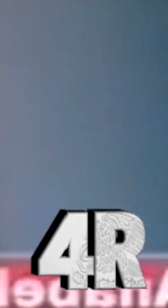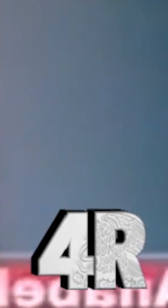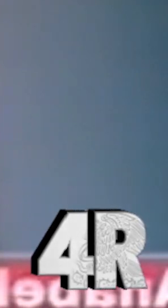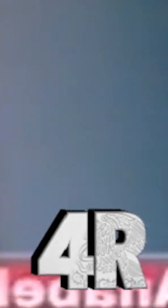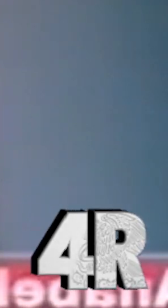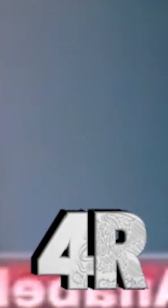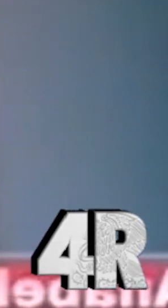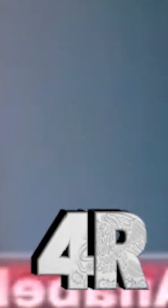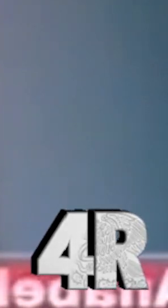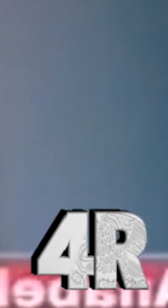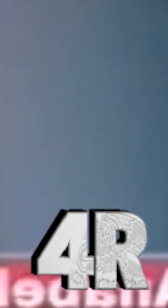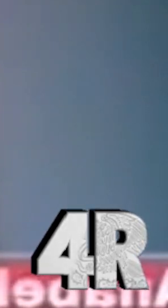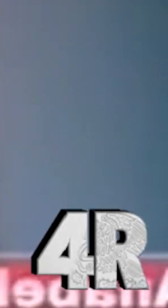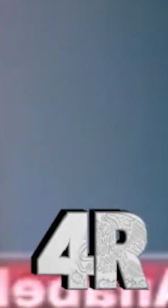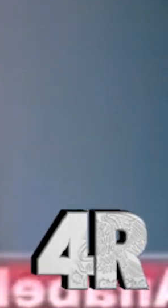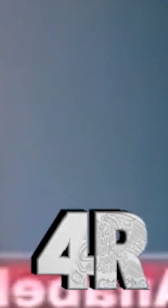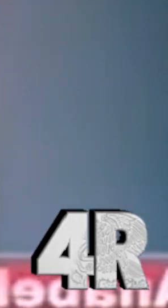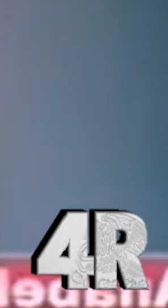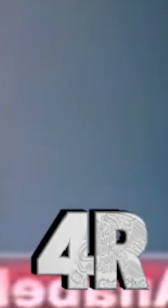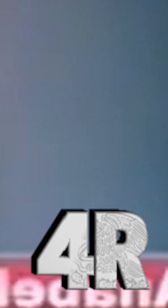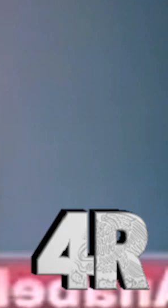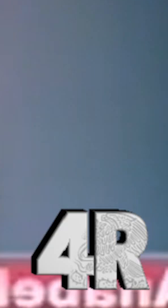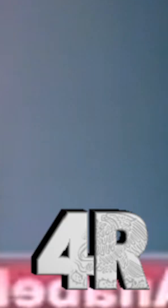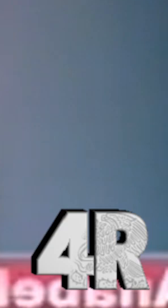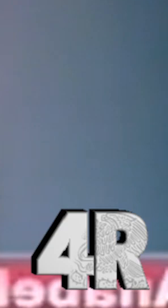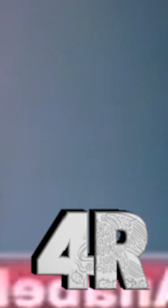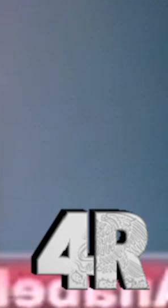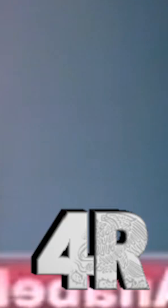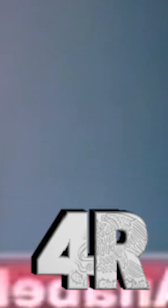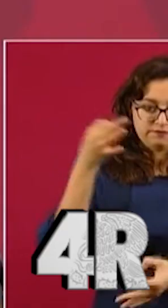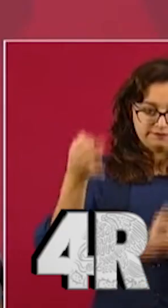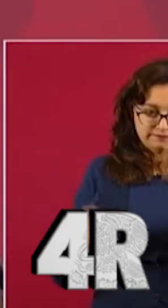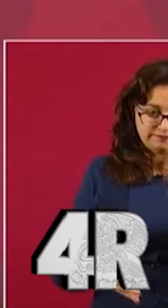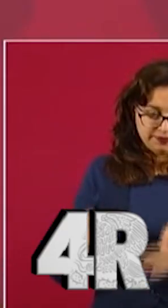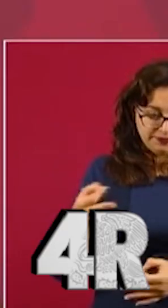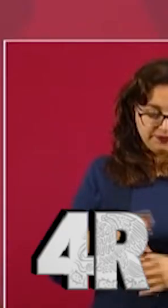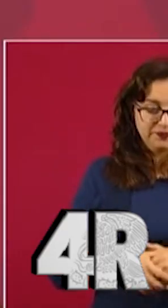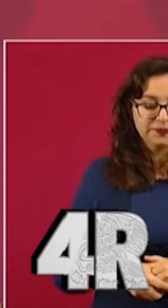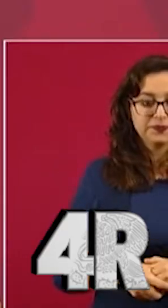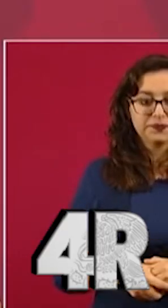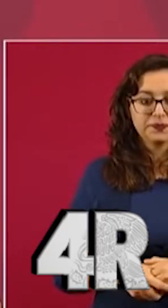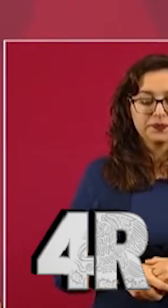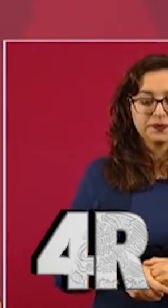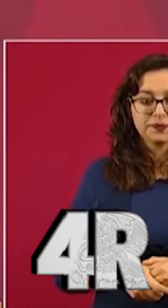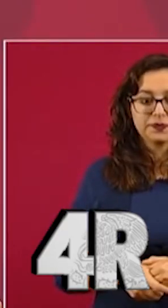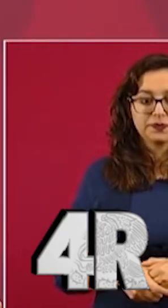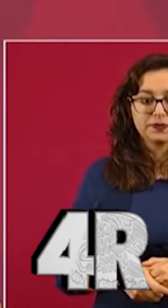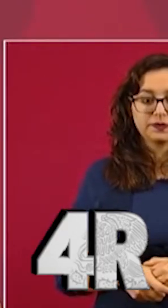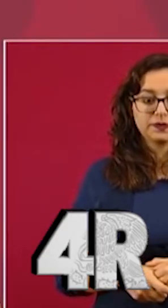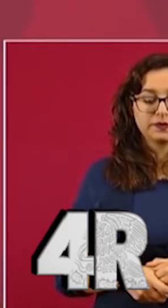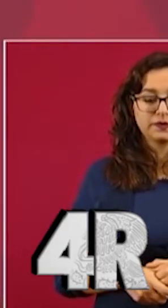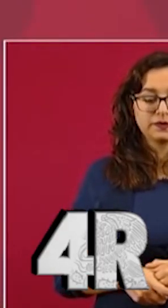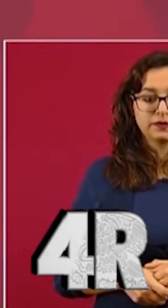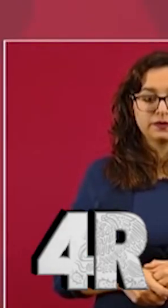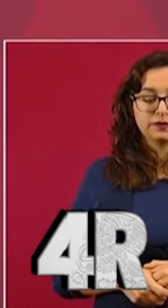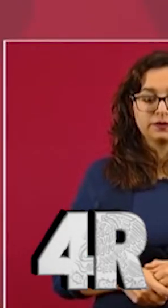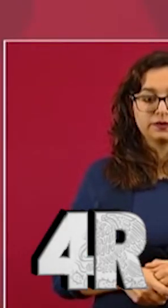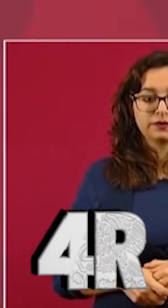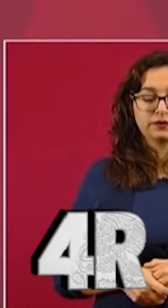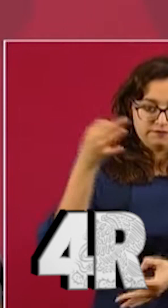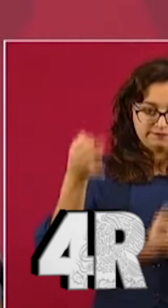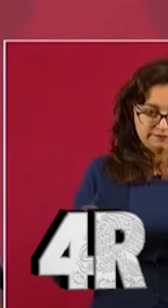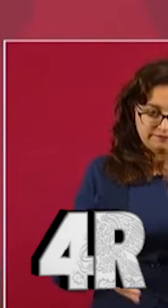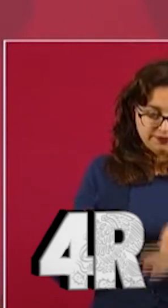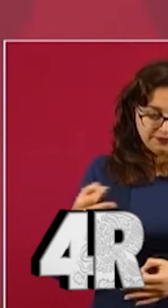para que el banco de méxico- pudiese tomar dinero no repatriado o dinero no reconocido y poderlo hacer suyo